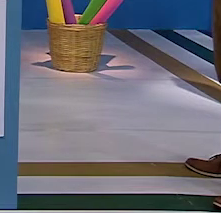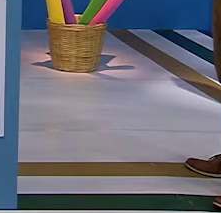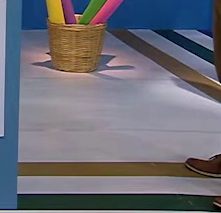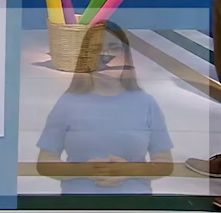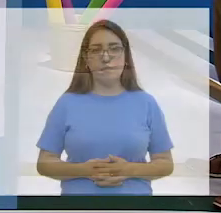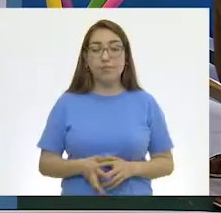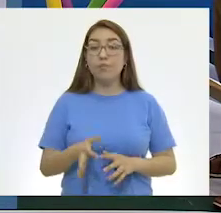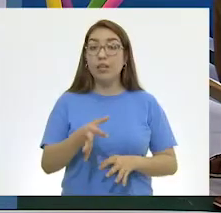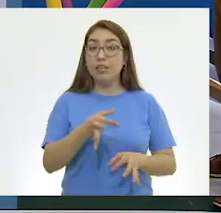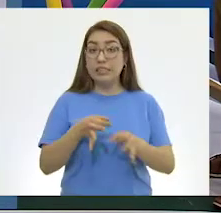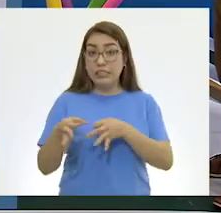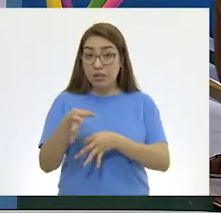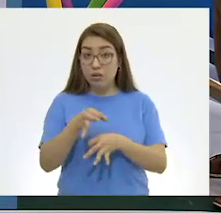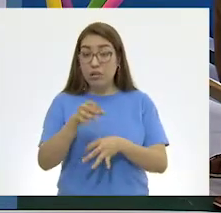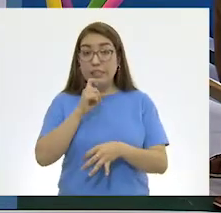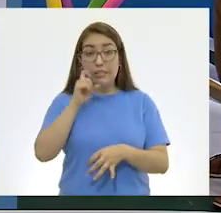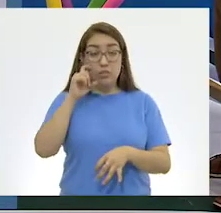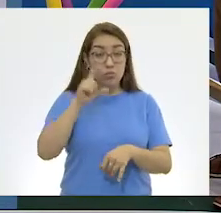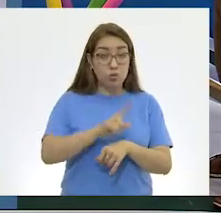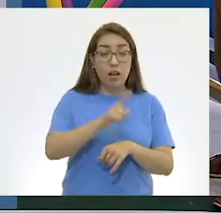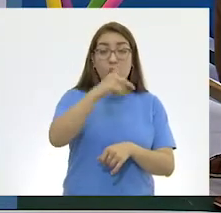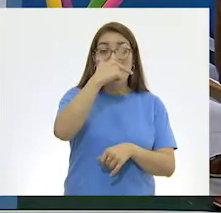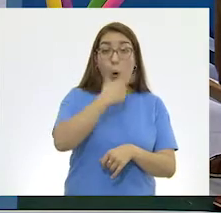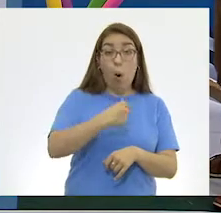Las células sexuales masculinas